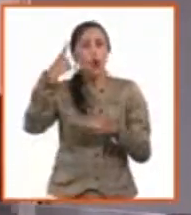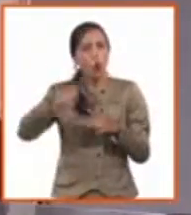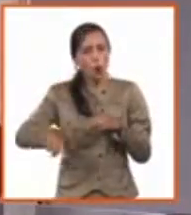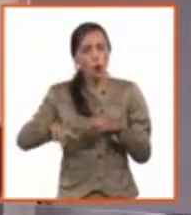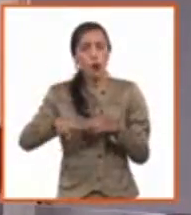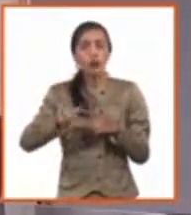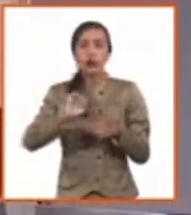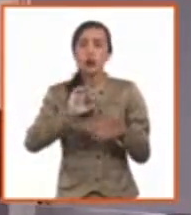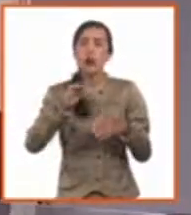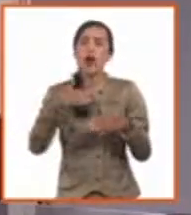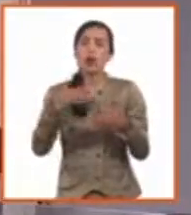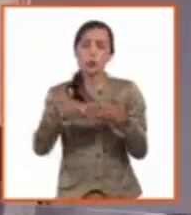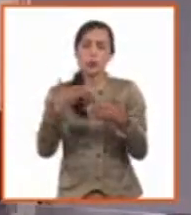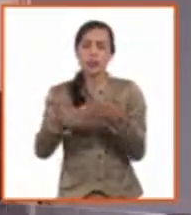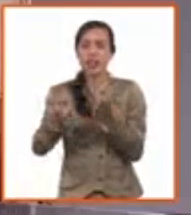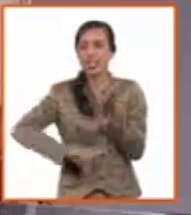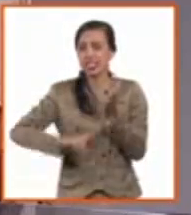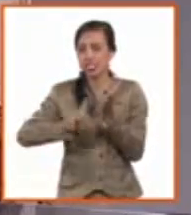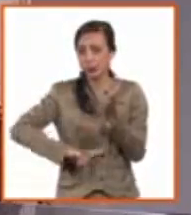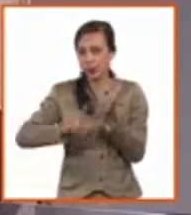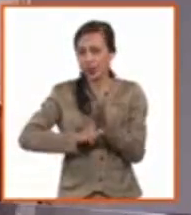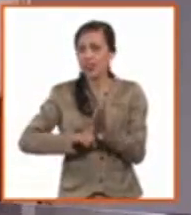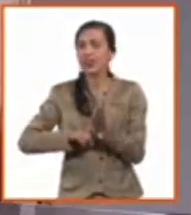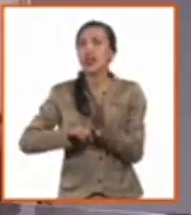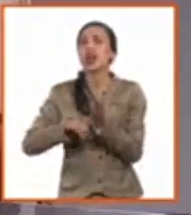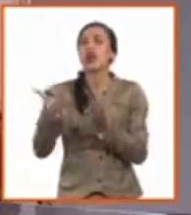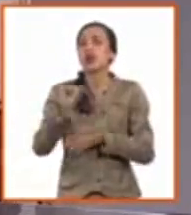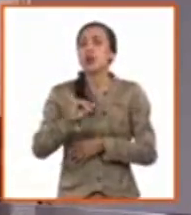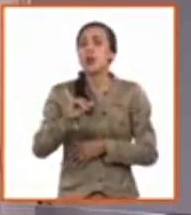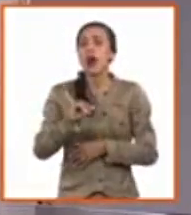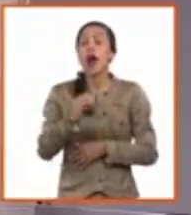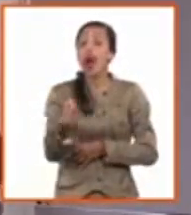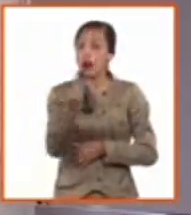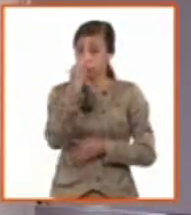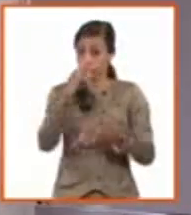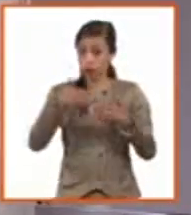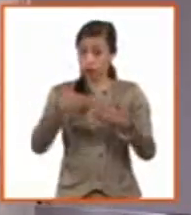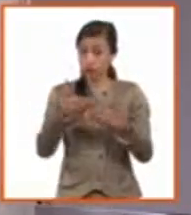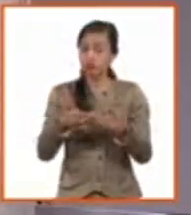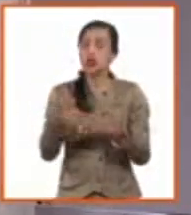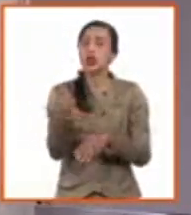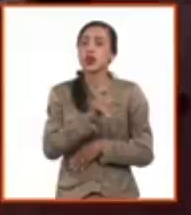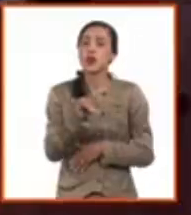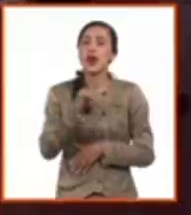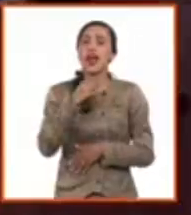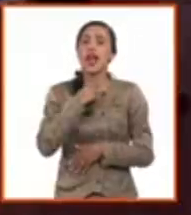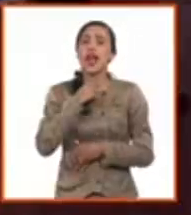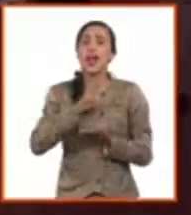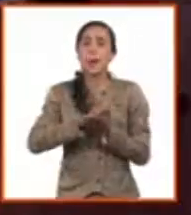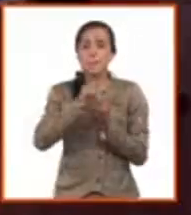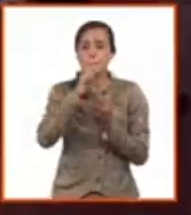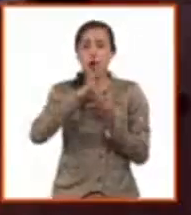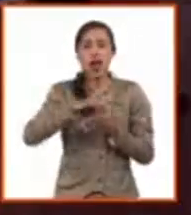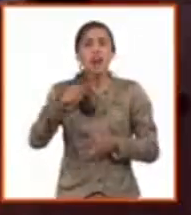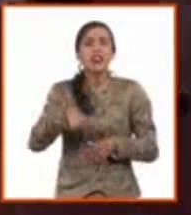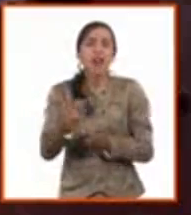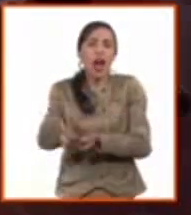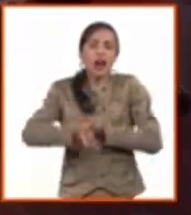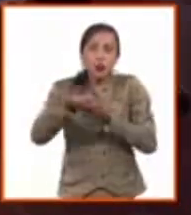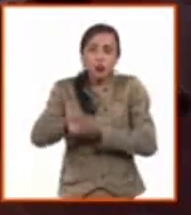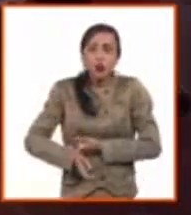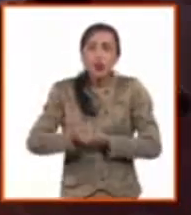ti que son del sector electro energético tenemos al matic de la alimentaria tenemos a de la esma de la